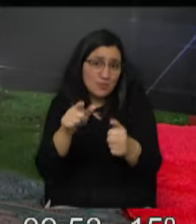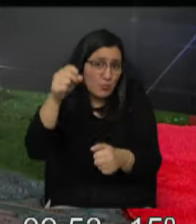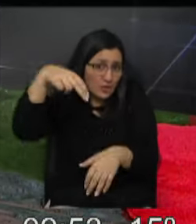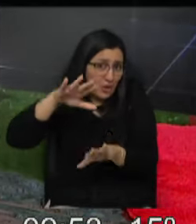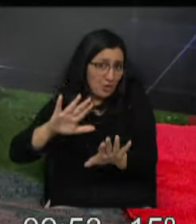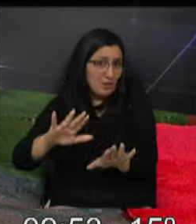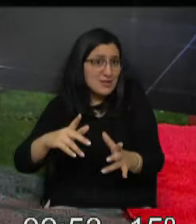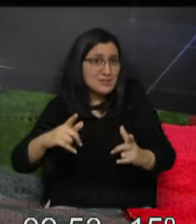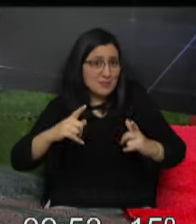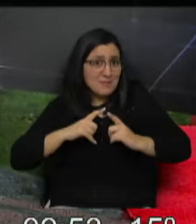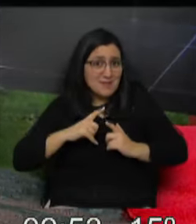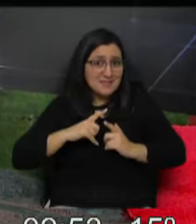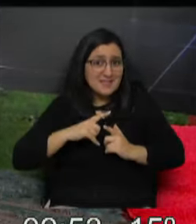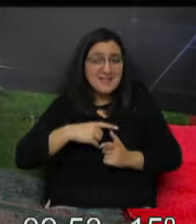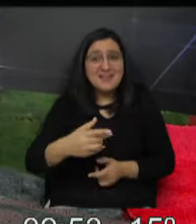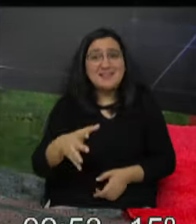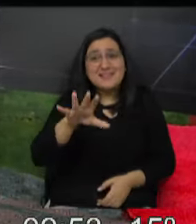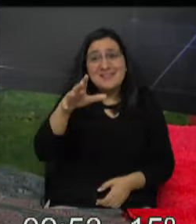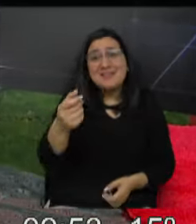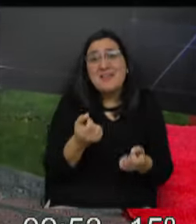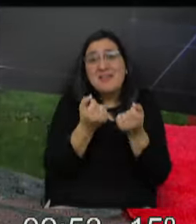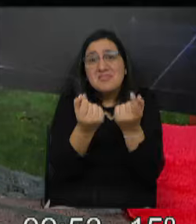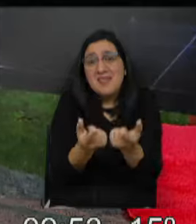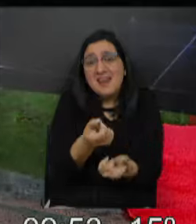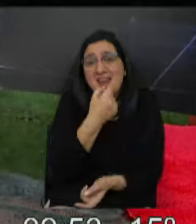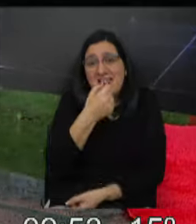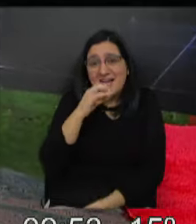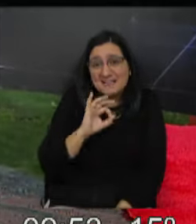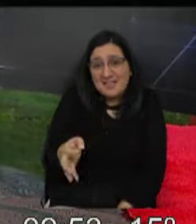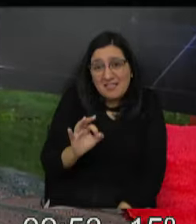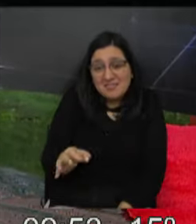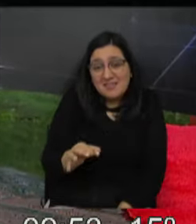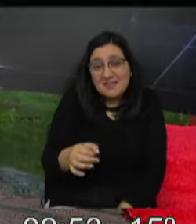que esperás de los demás es que te traigan el laxante, mañana te traigo.